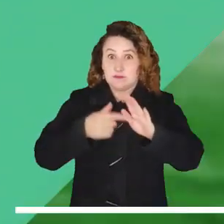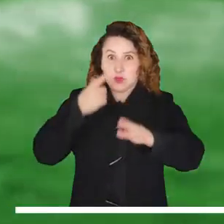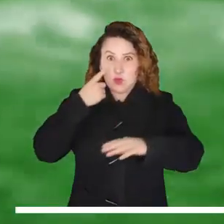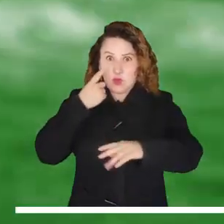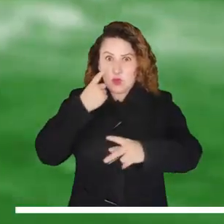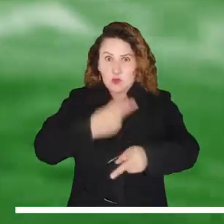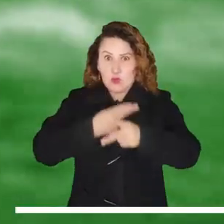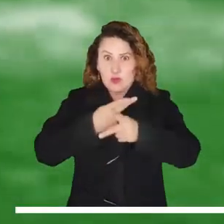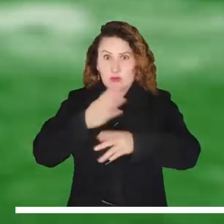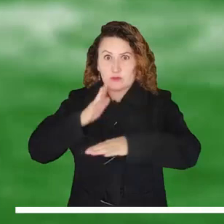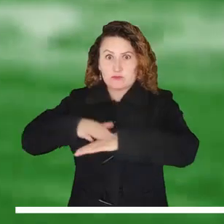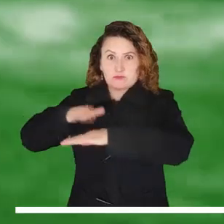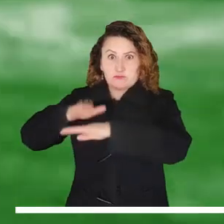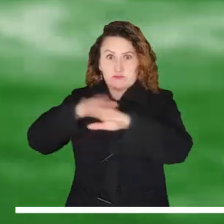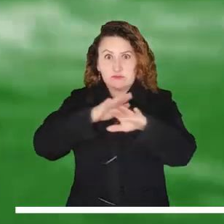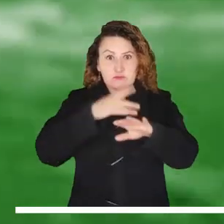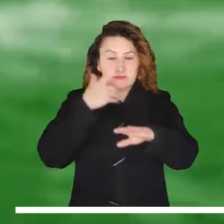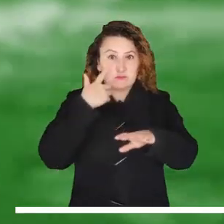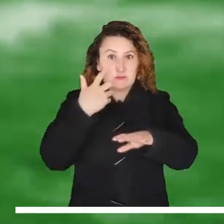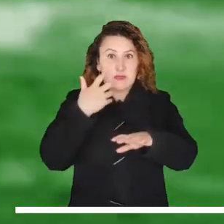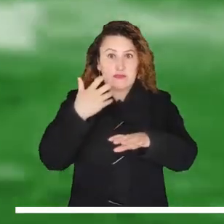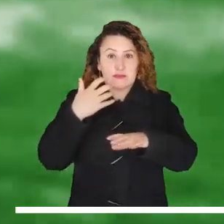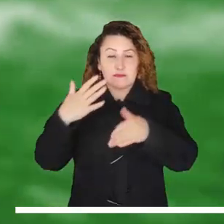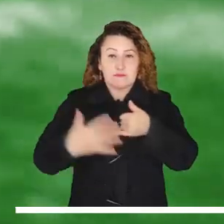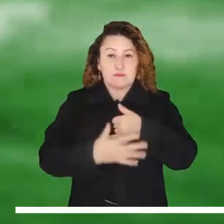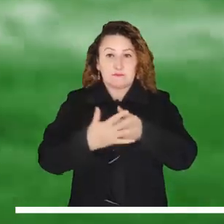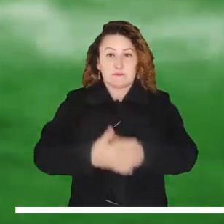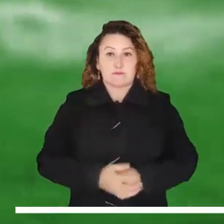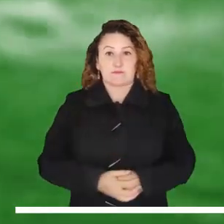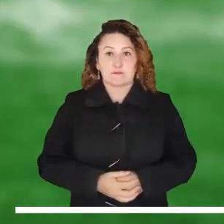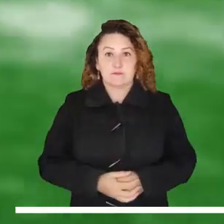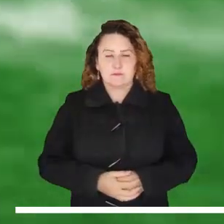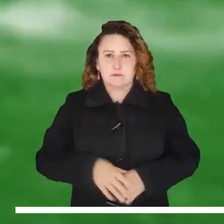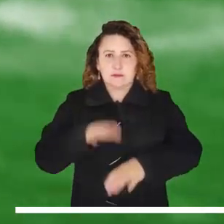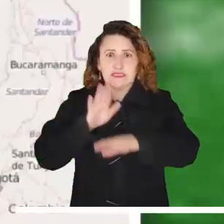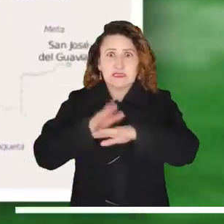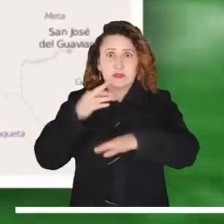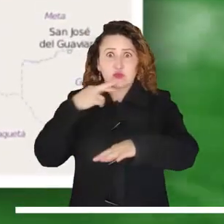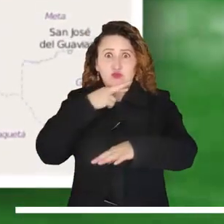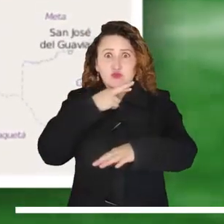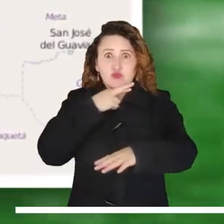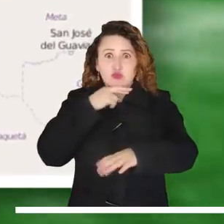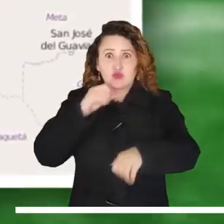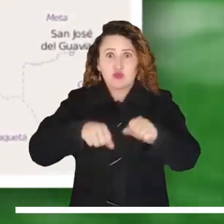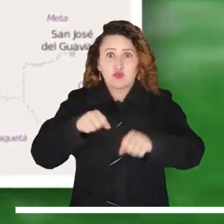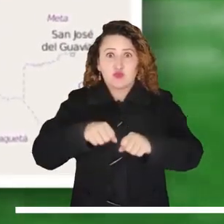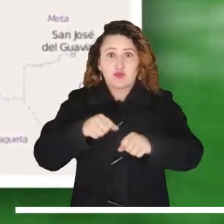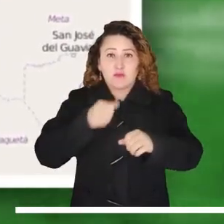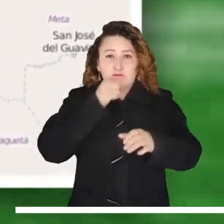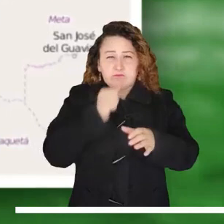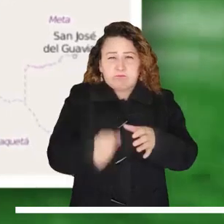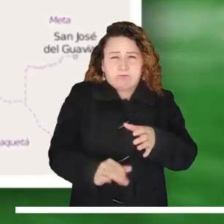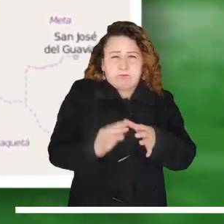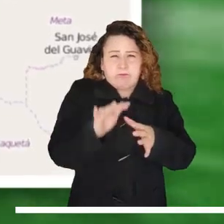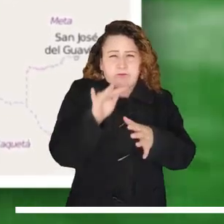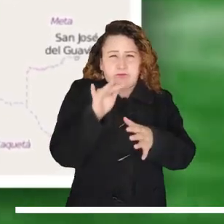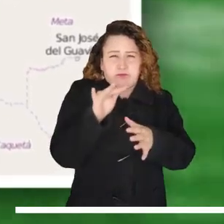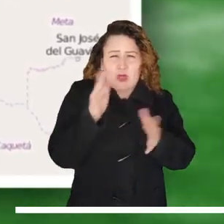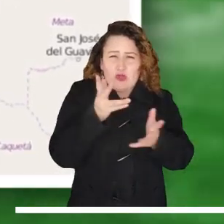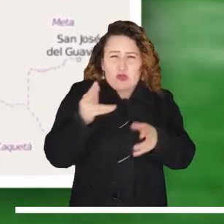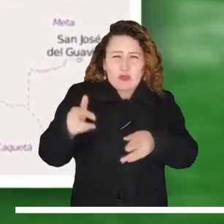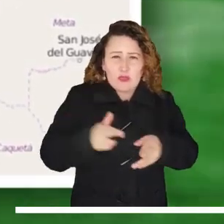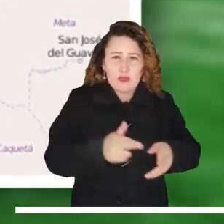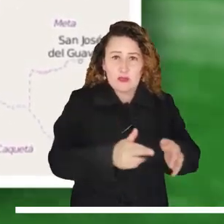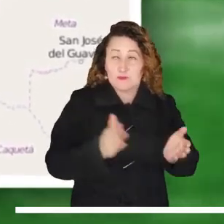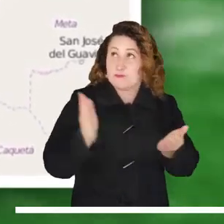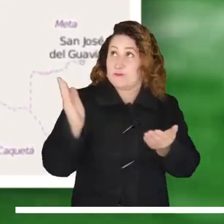En esta sección les presentamos las alertas más relevantes en todo el territorio nacional. Alerta roja por probabilidad de incrementos